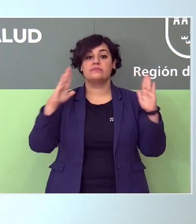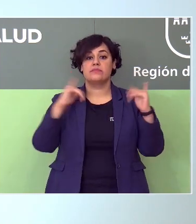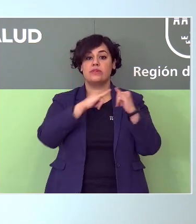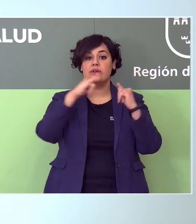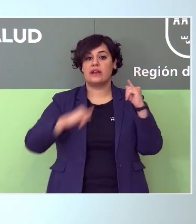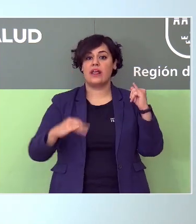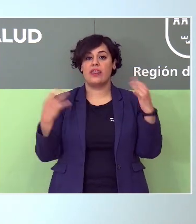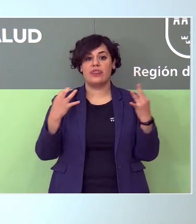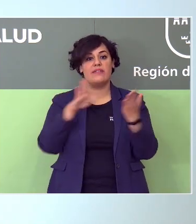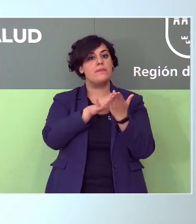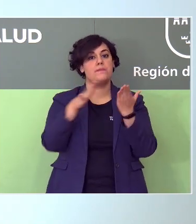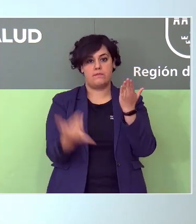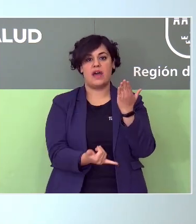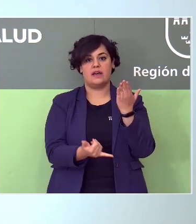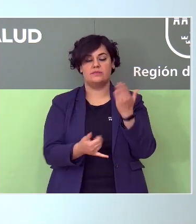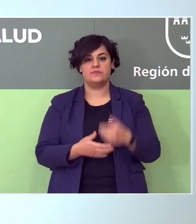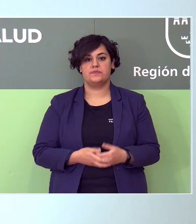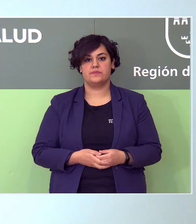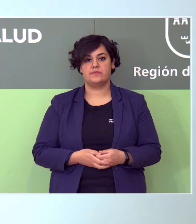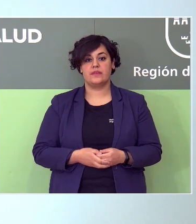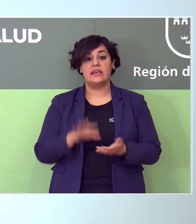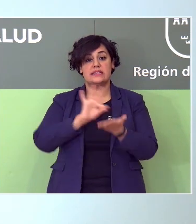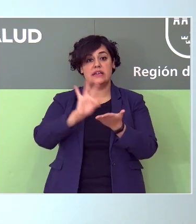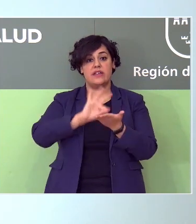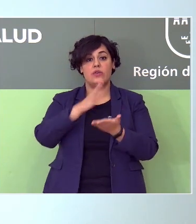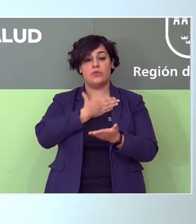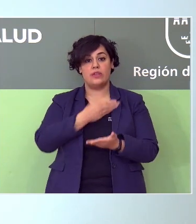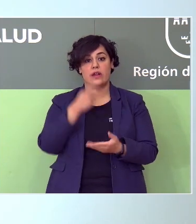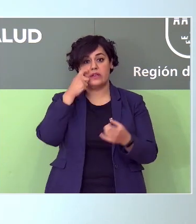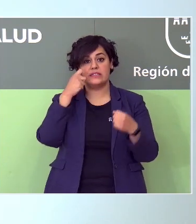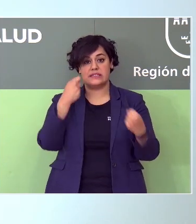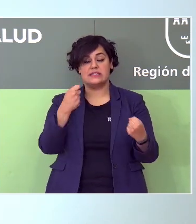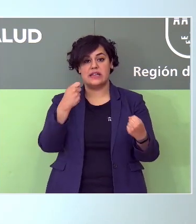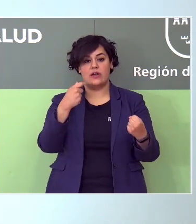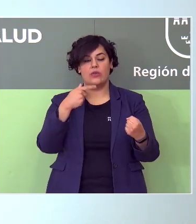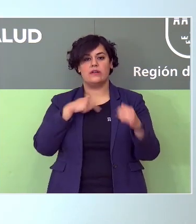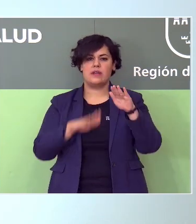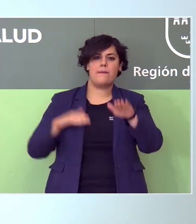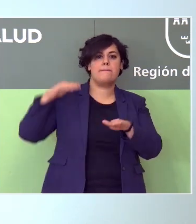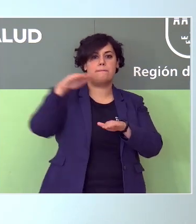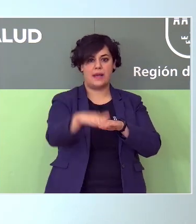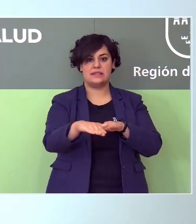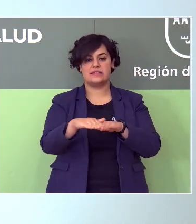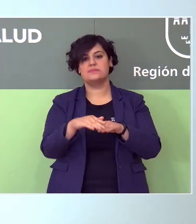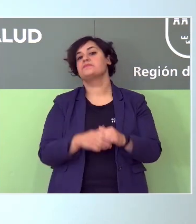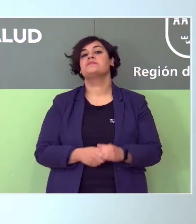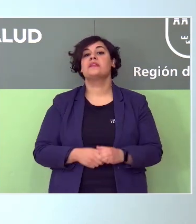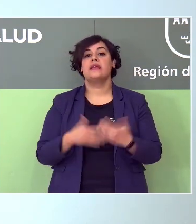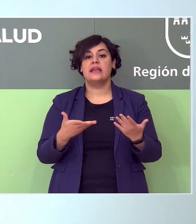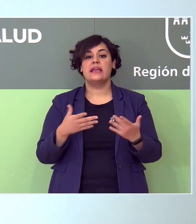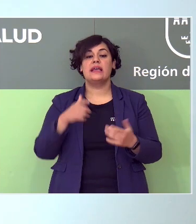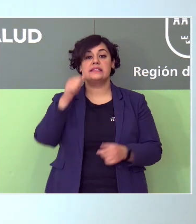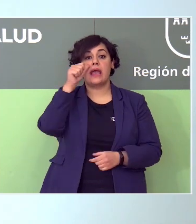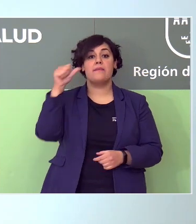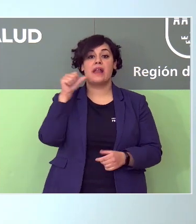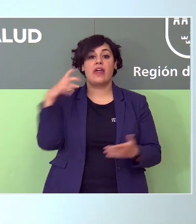tramitar la correspondiente baja. El Servicio Murciano de Salud ha ido más allá en esta protección de la maternidad, extendiendo a todas las